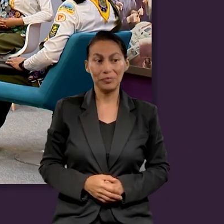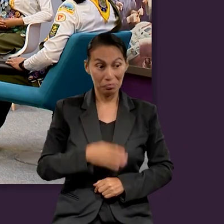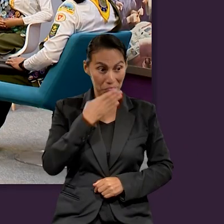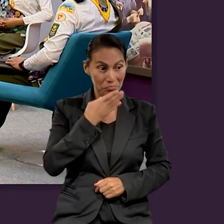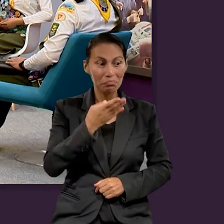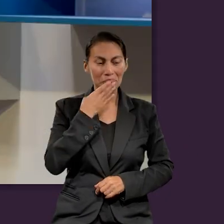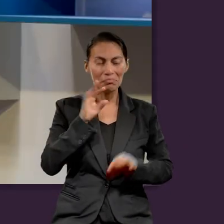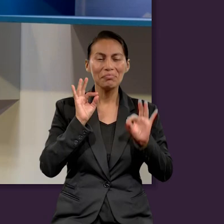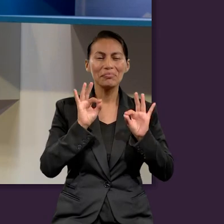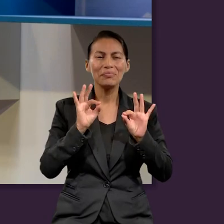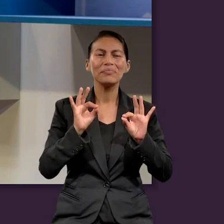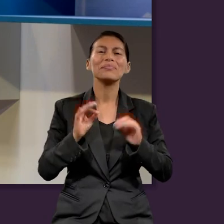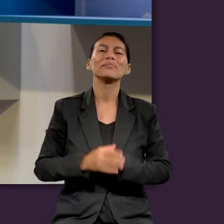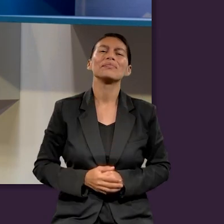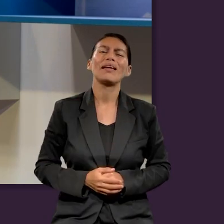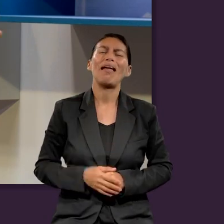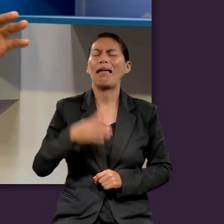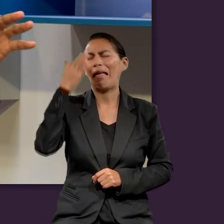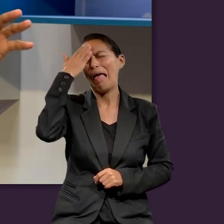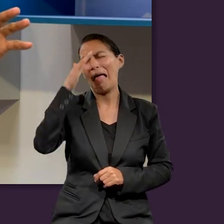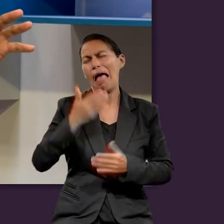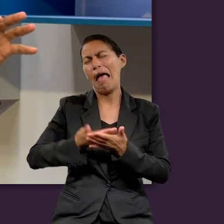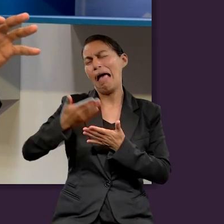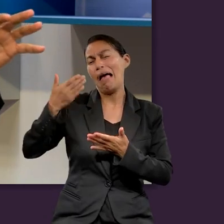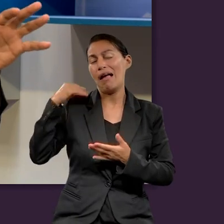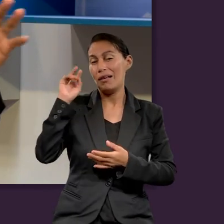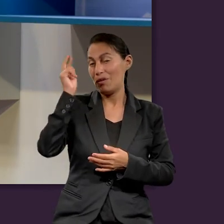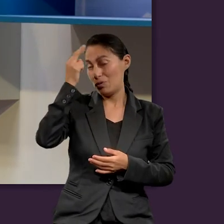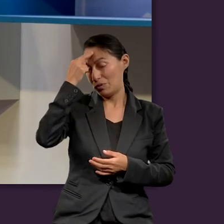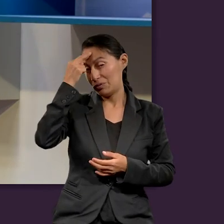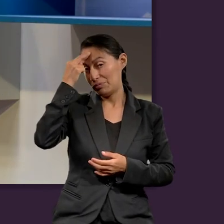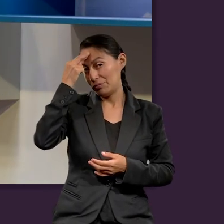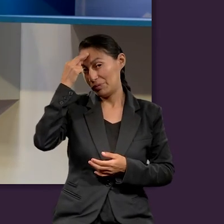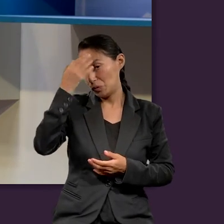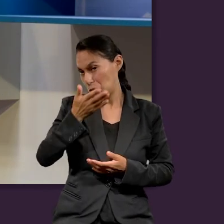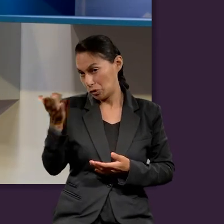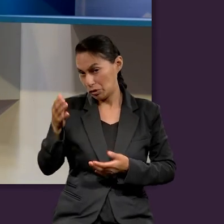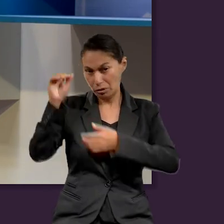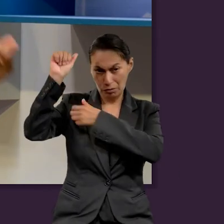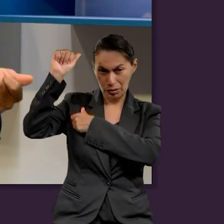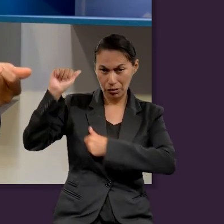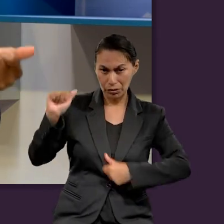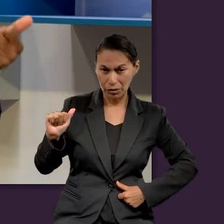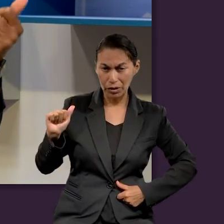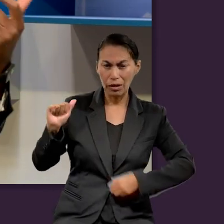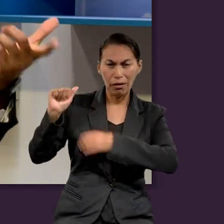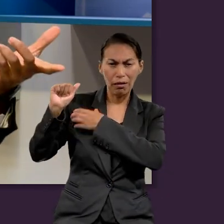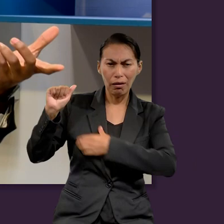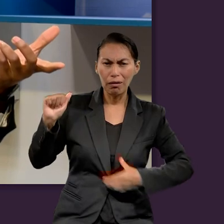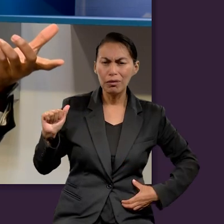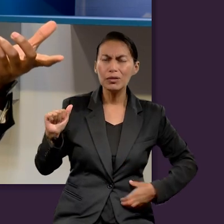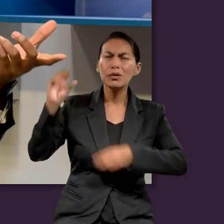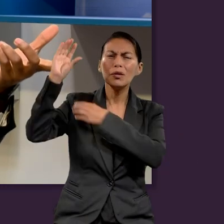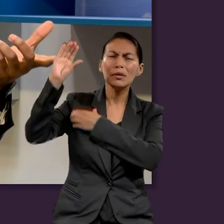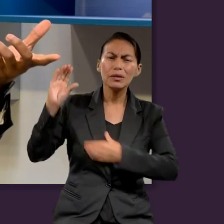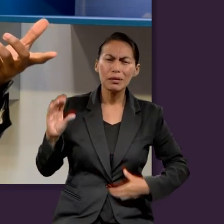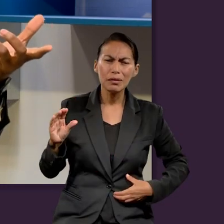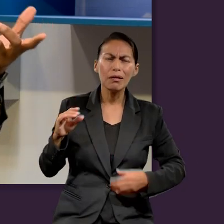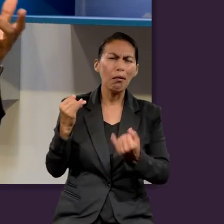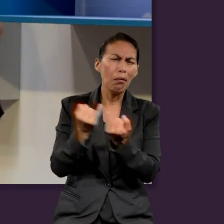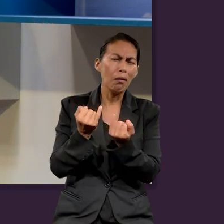muy bien saben yo me acuerdo Yo creo que también tienen Aventureros y